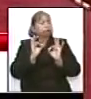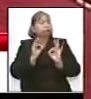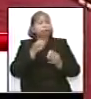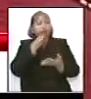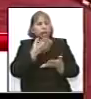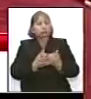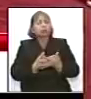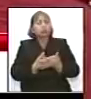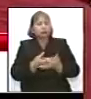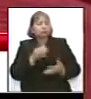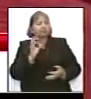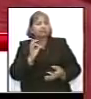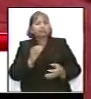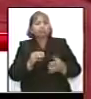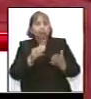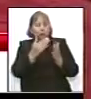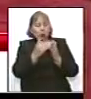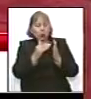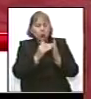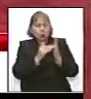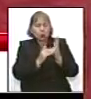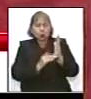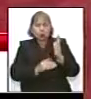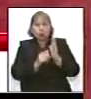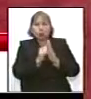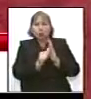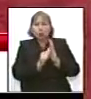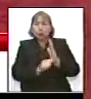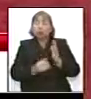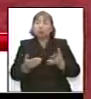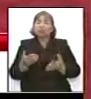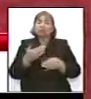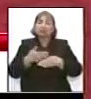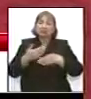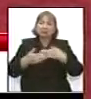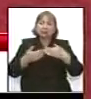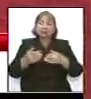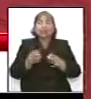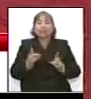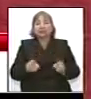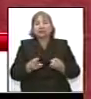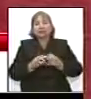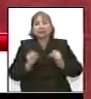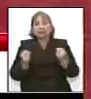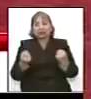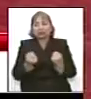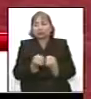que se realizará en el transcurso de la sesión.